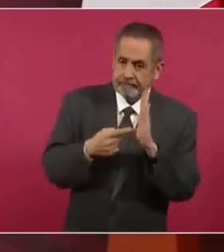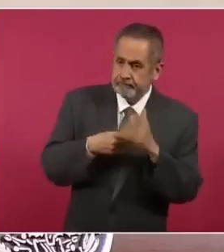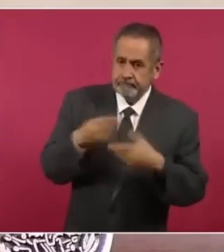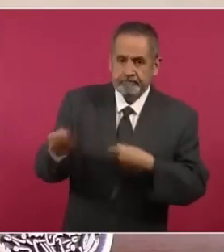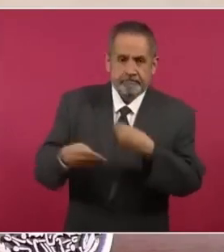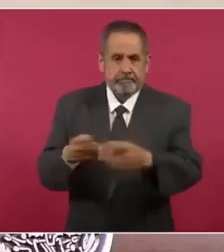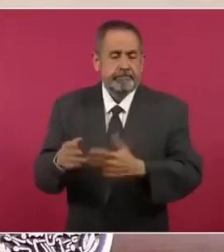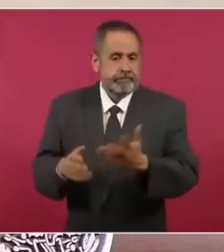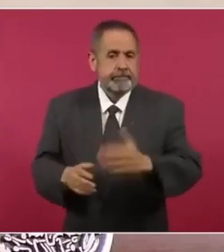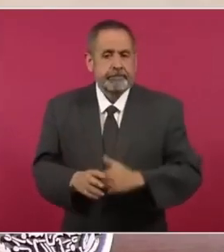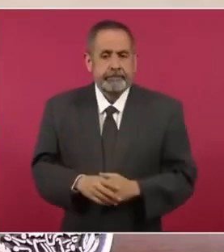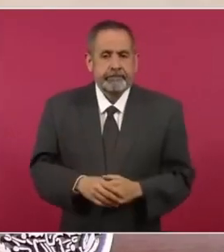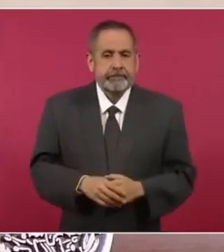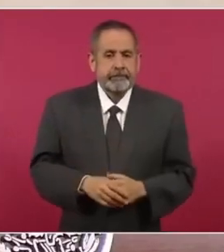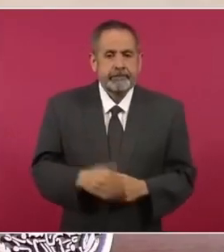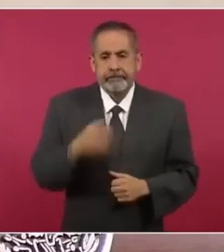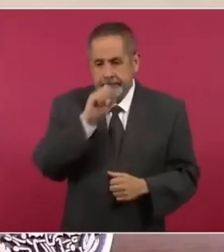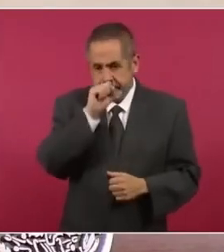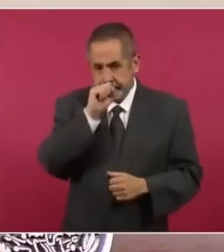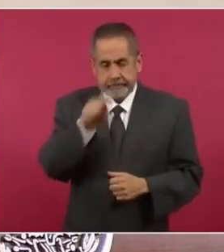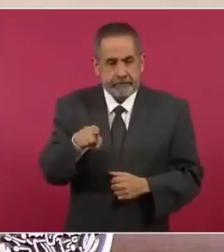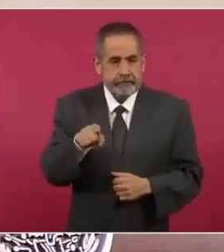Y también